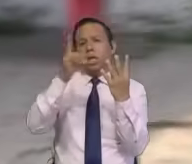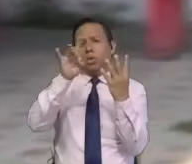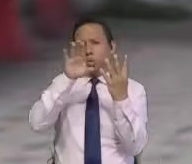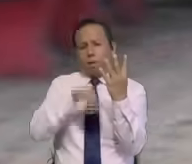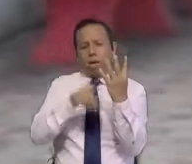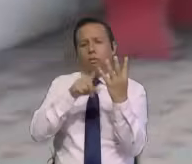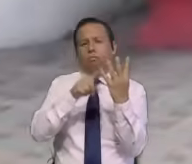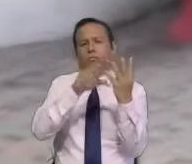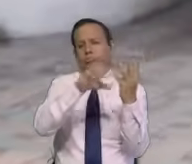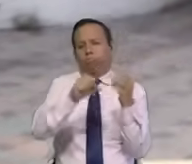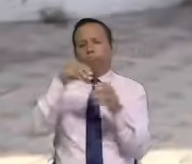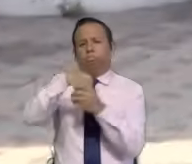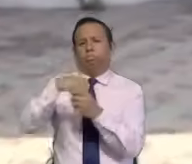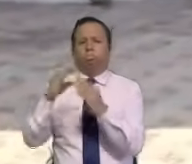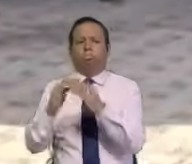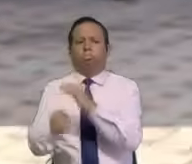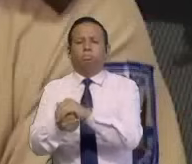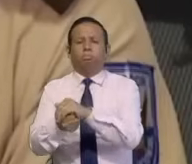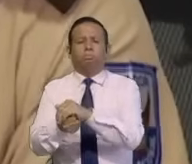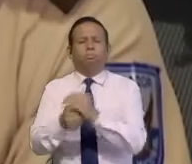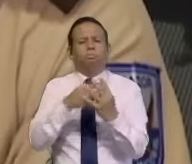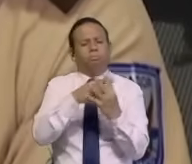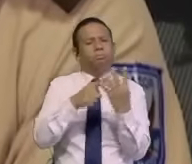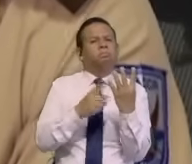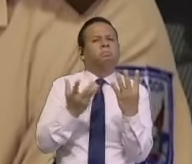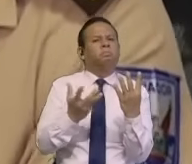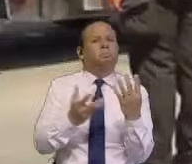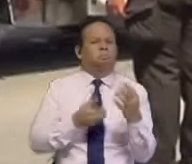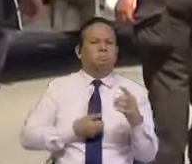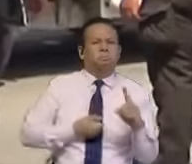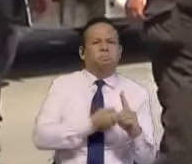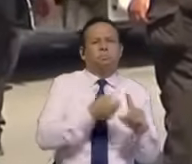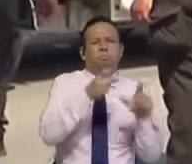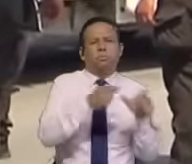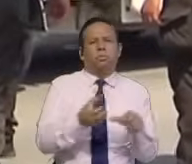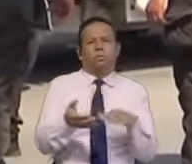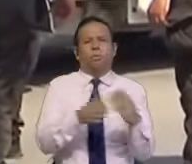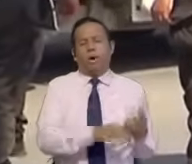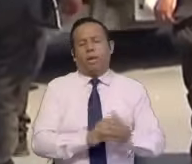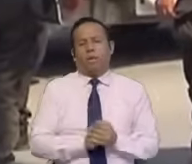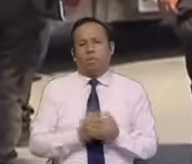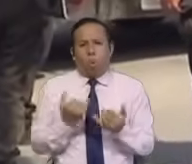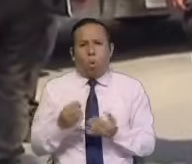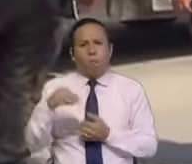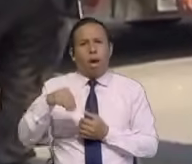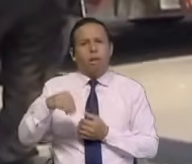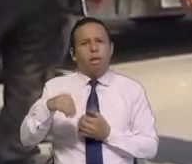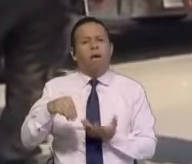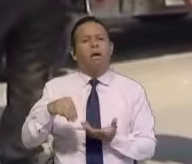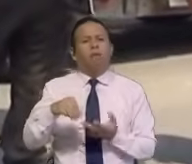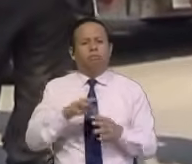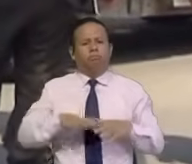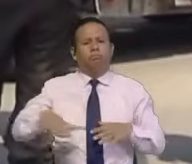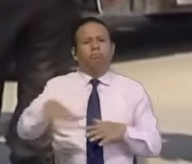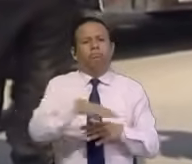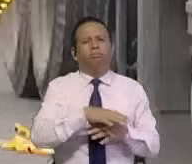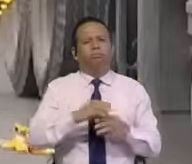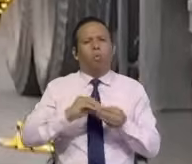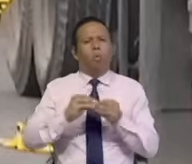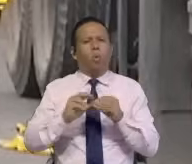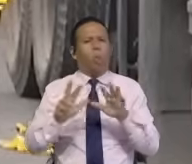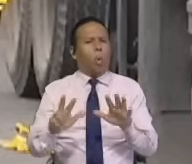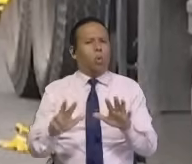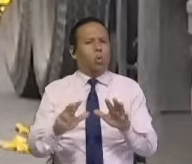quienes tendrían participación en la muerte de este ciudadano. Solo este martes, en la zona 8, acabaron con la vida